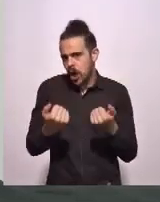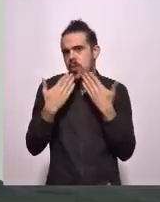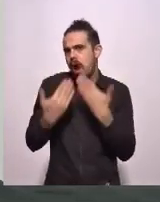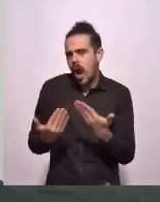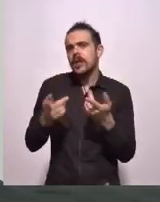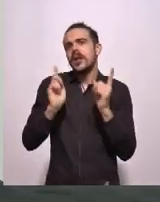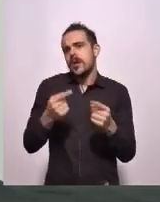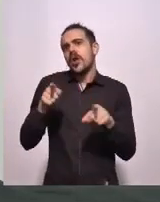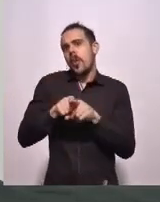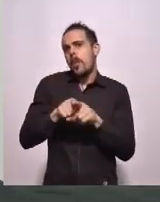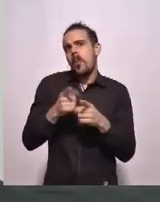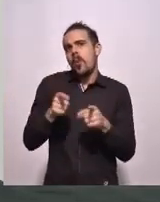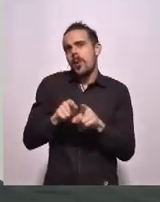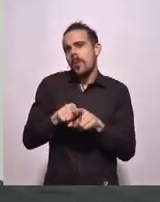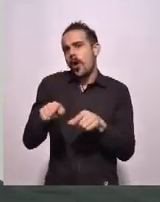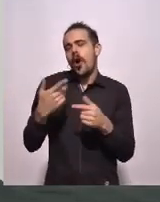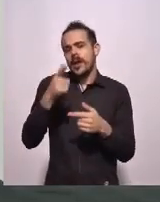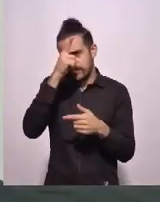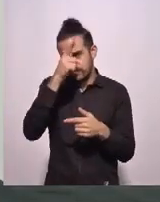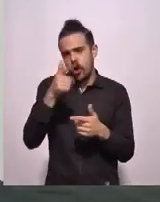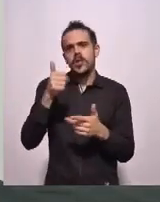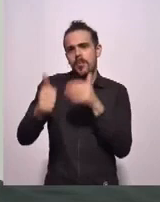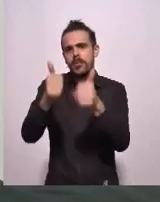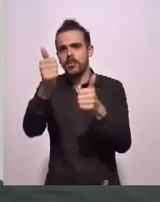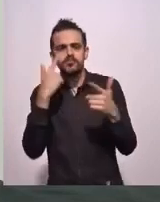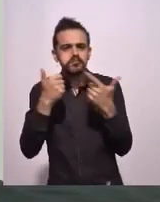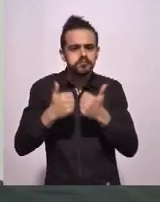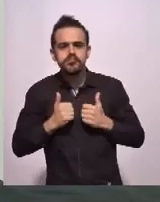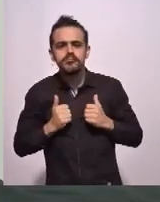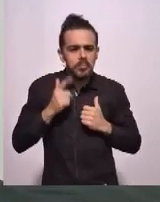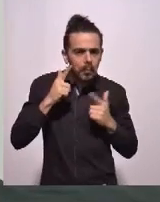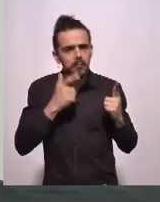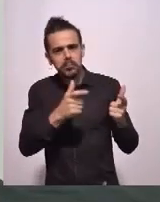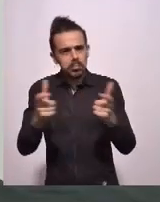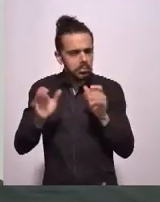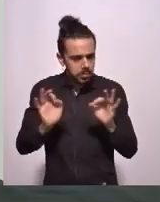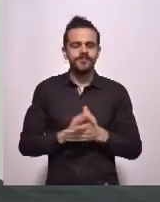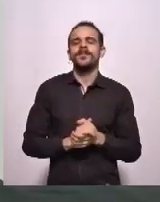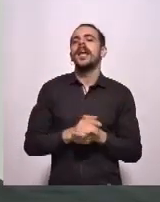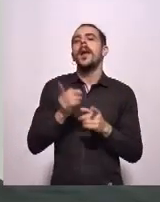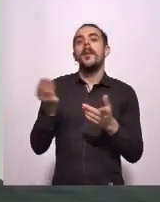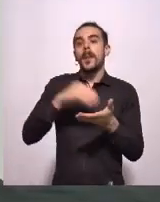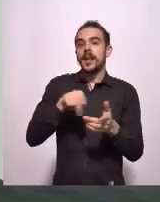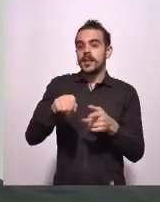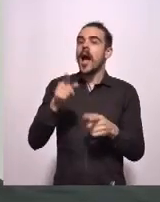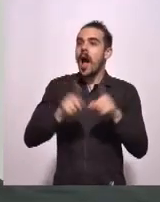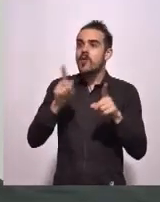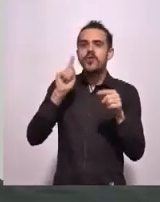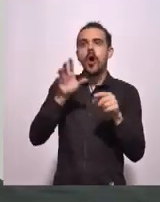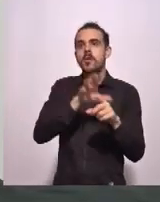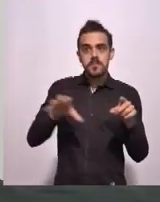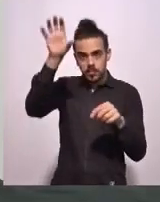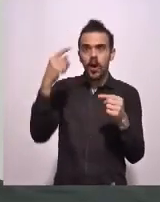controles policiales. Se sigue trabajando de la misma manera con lo que es la repatriación de entrerrianos residentes en la provincia